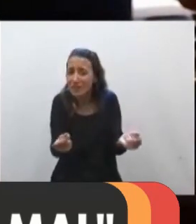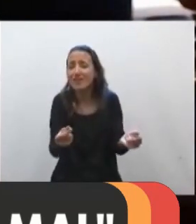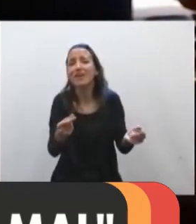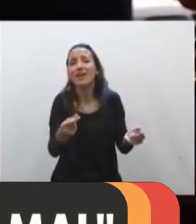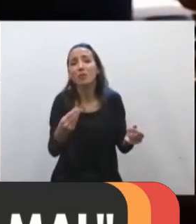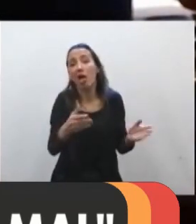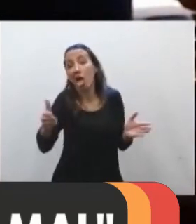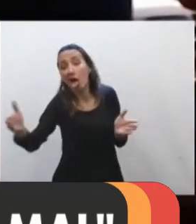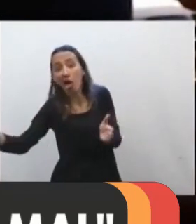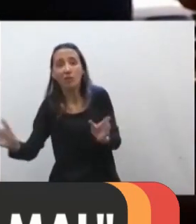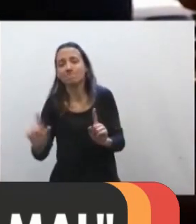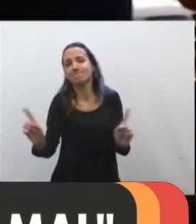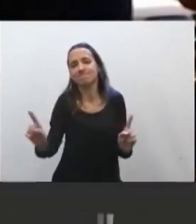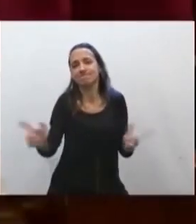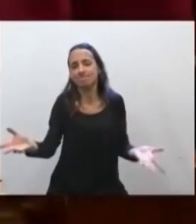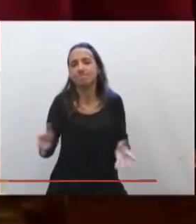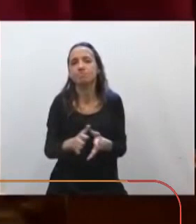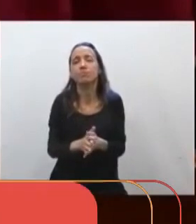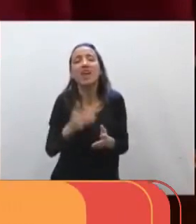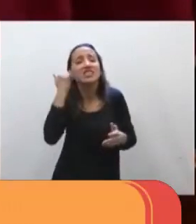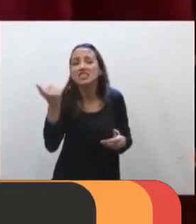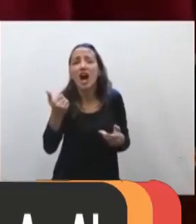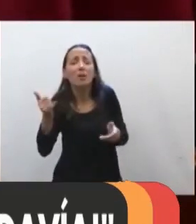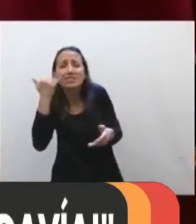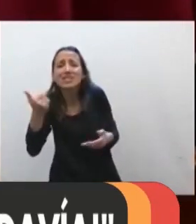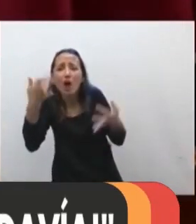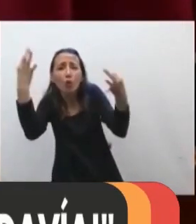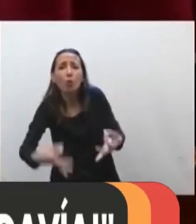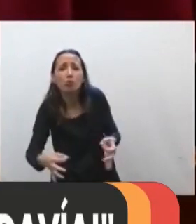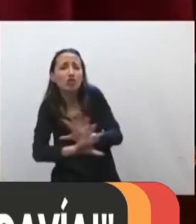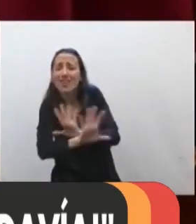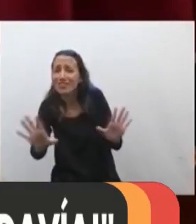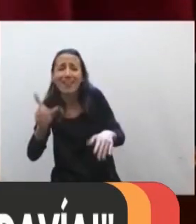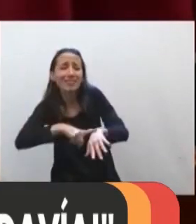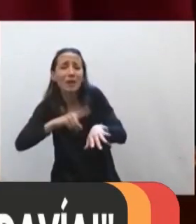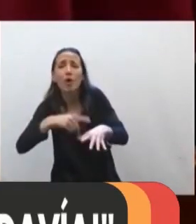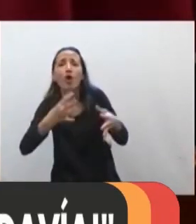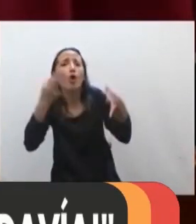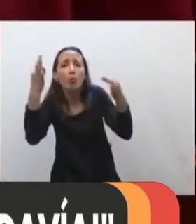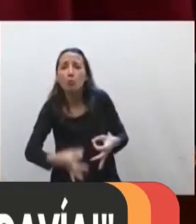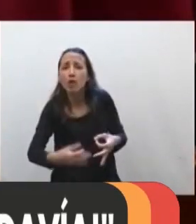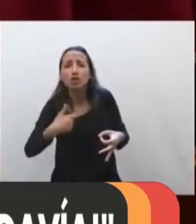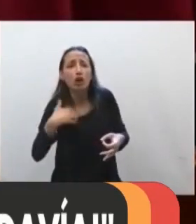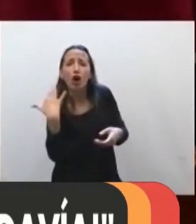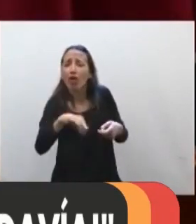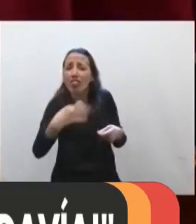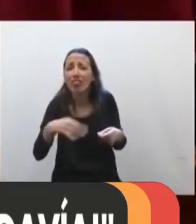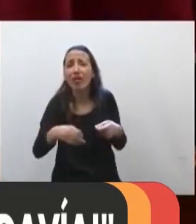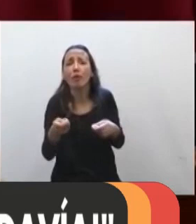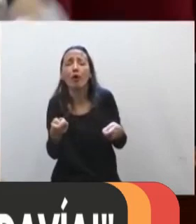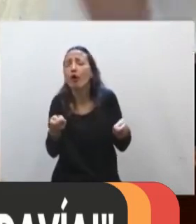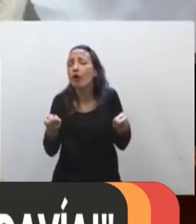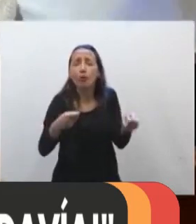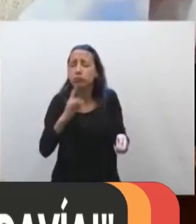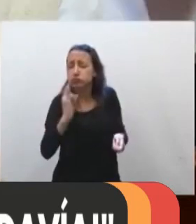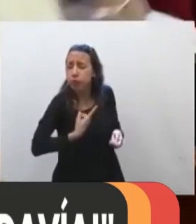seguir dilatando en discusiones estériles. Que ya lo cumplimos al tiempo, senador. Y eso es lo que me se toca acordó. Conducir a mí, no a usted.